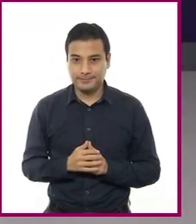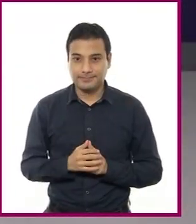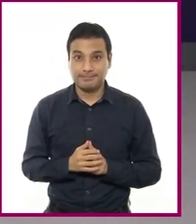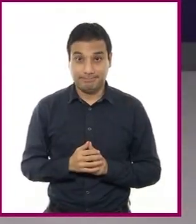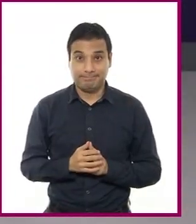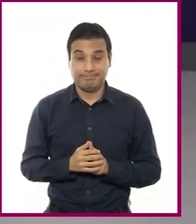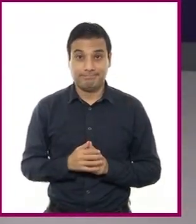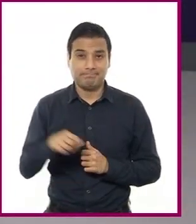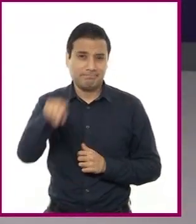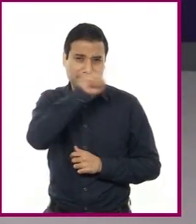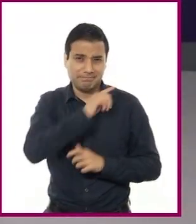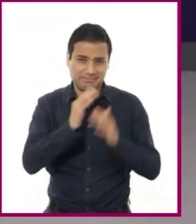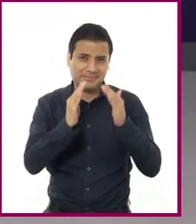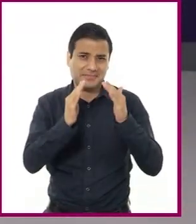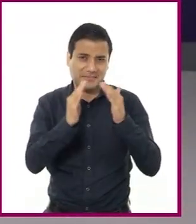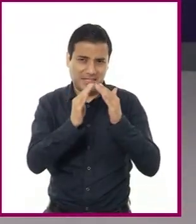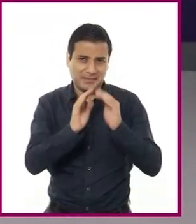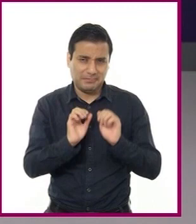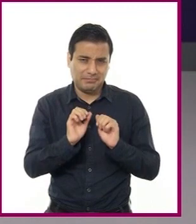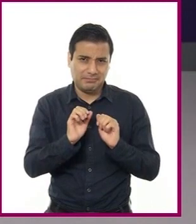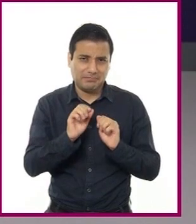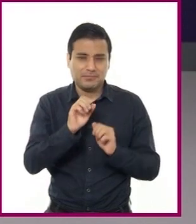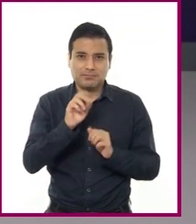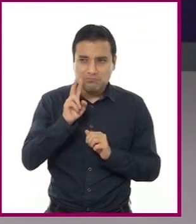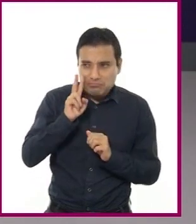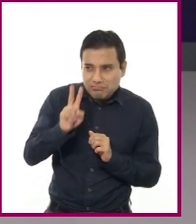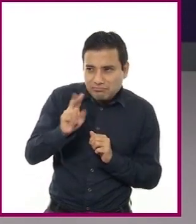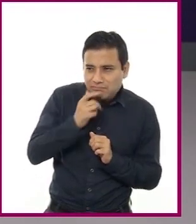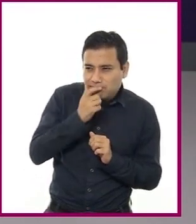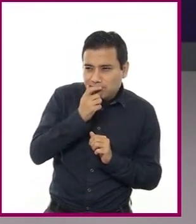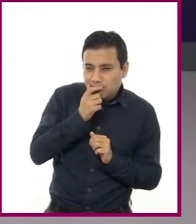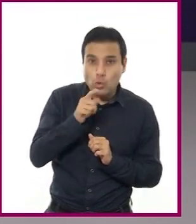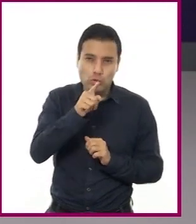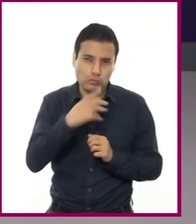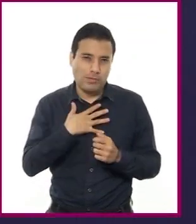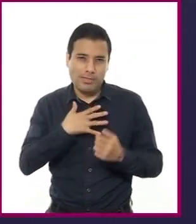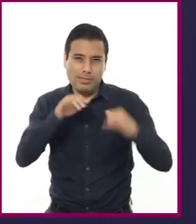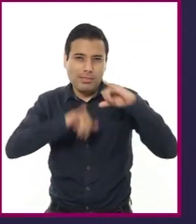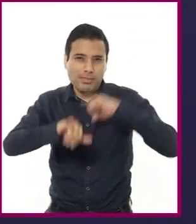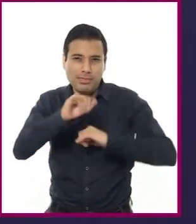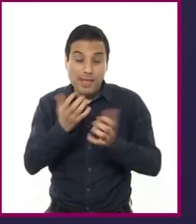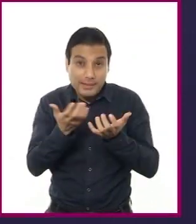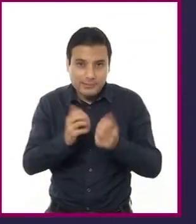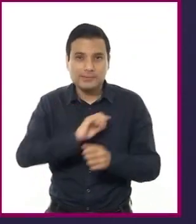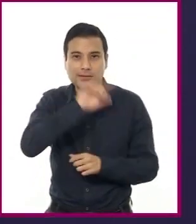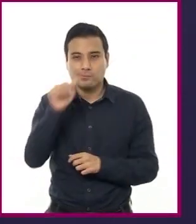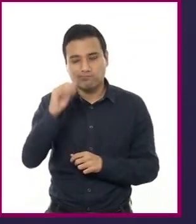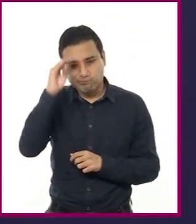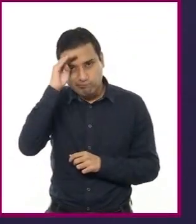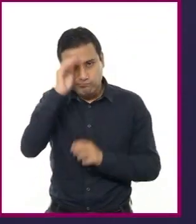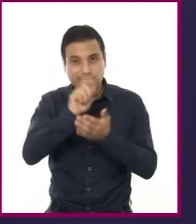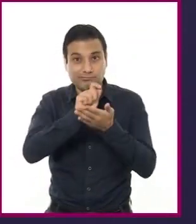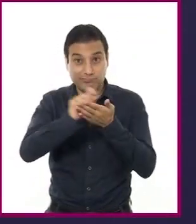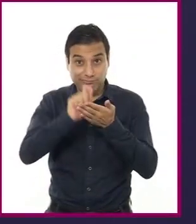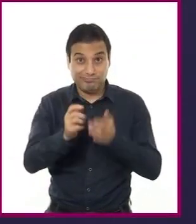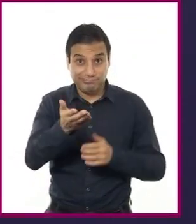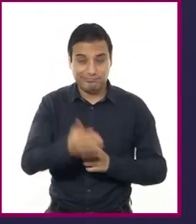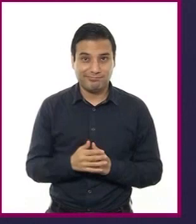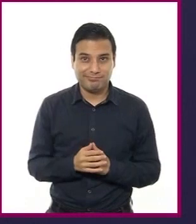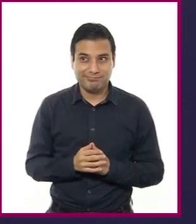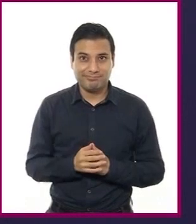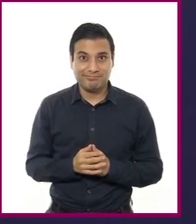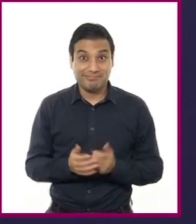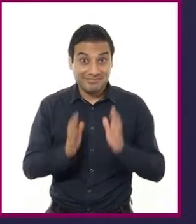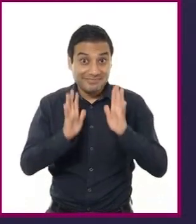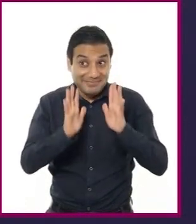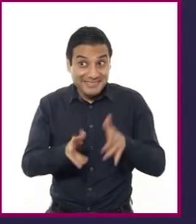En casa, realicen sus anotaciones sobre lo que observen cuando lleven a cabo este experimento. Ahora que ya saben cómo se forman